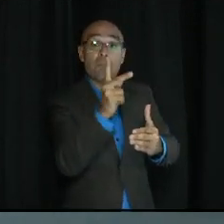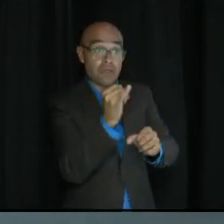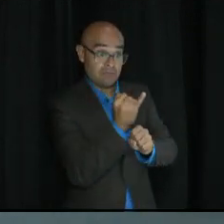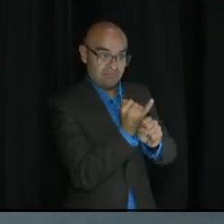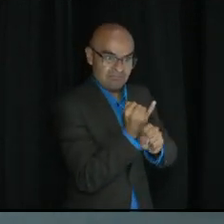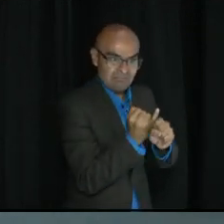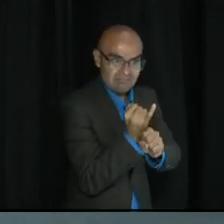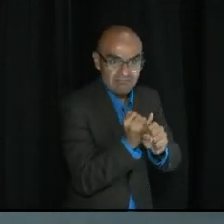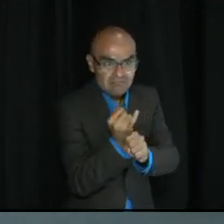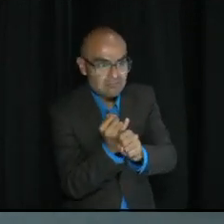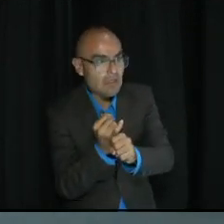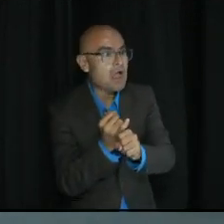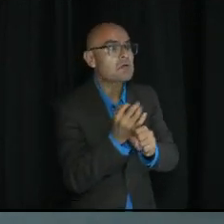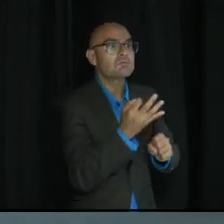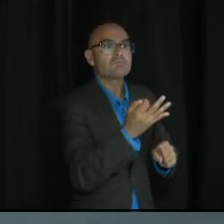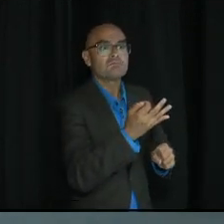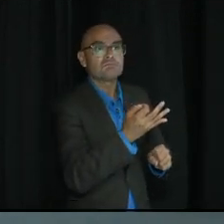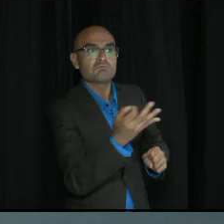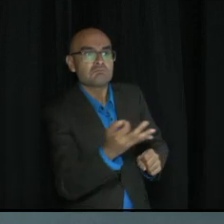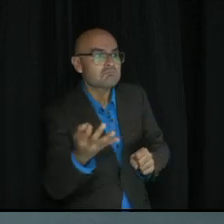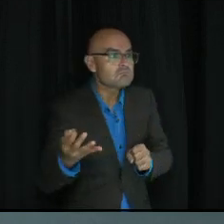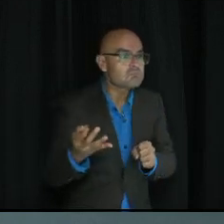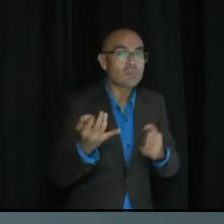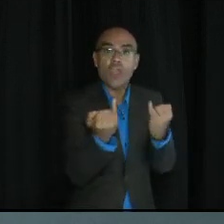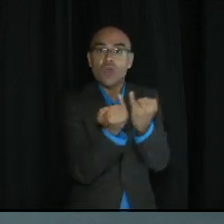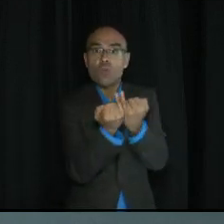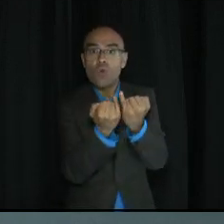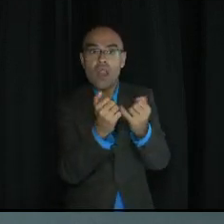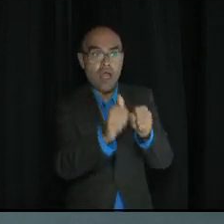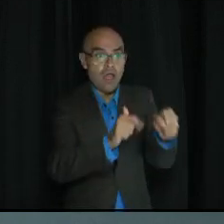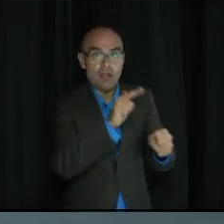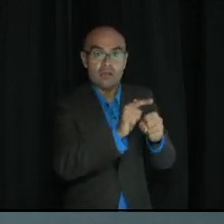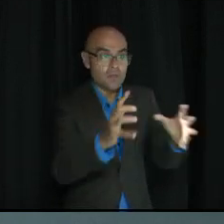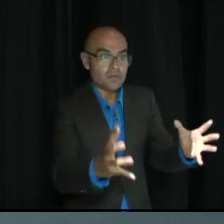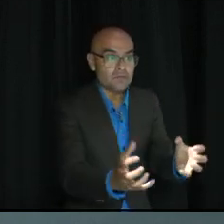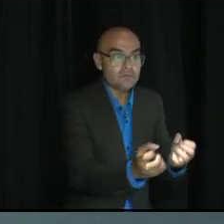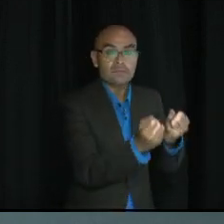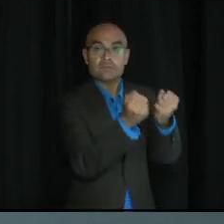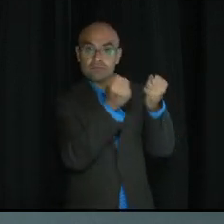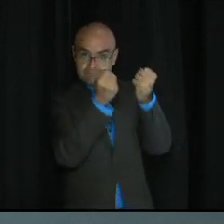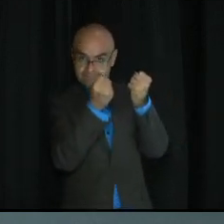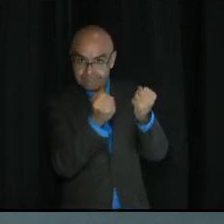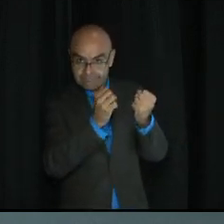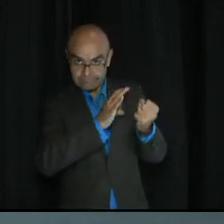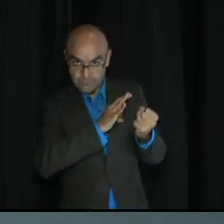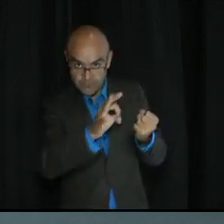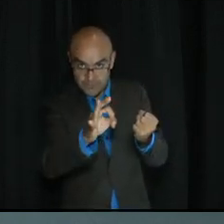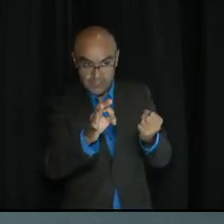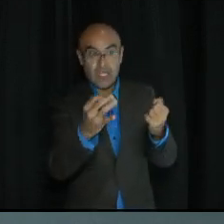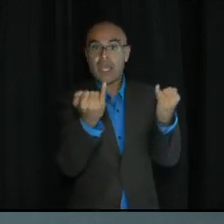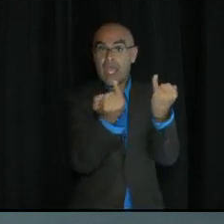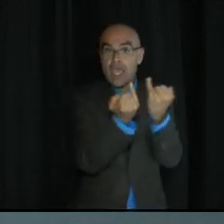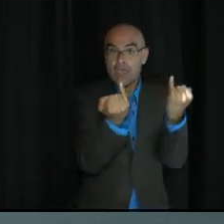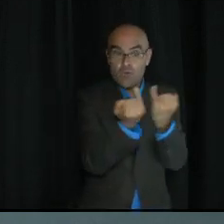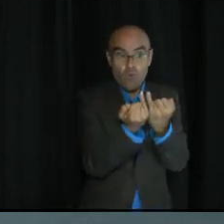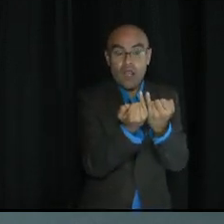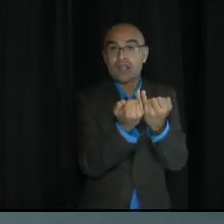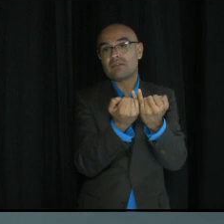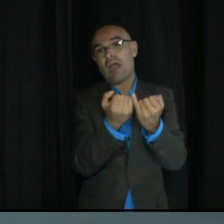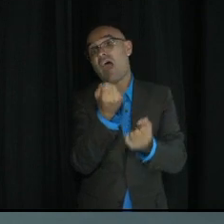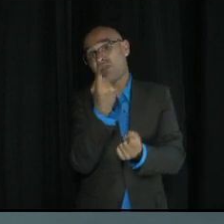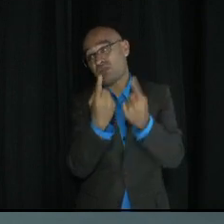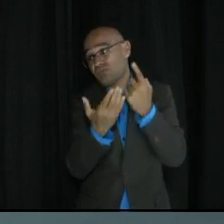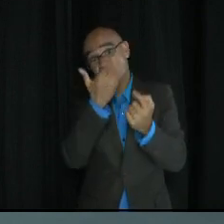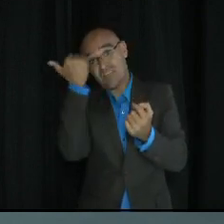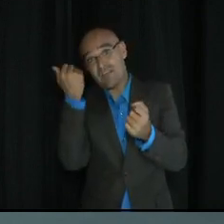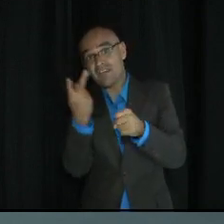correspondientes en donde se puedan resguardar elementos, indicios relacionados con el hecho, porque entre más pase el tiempo,